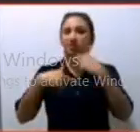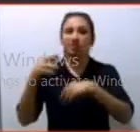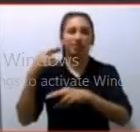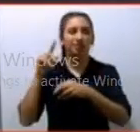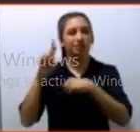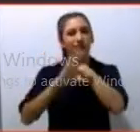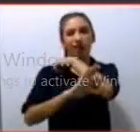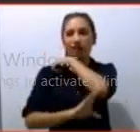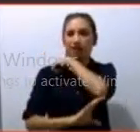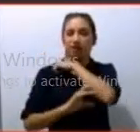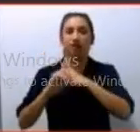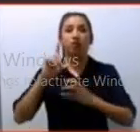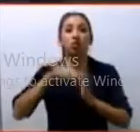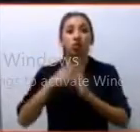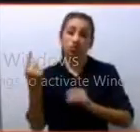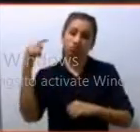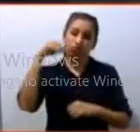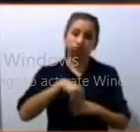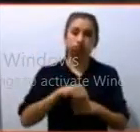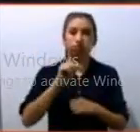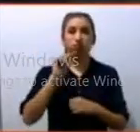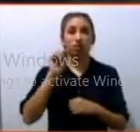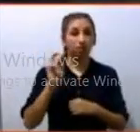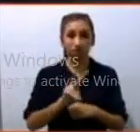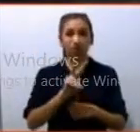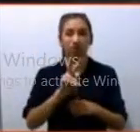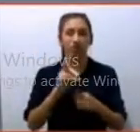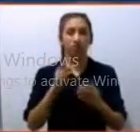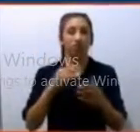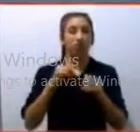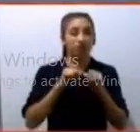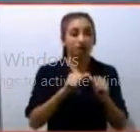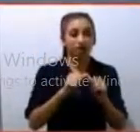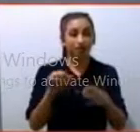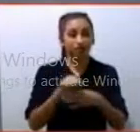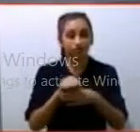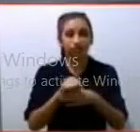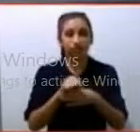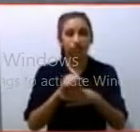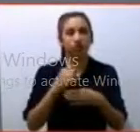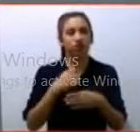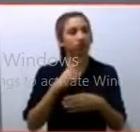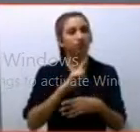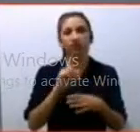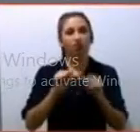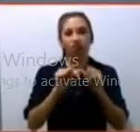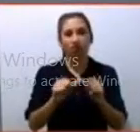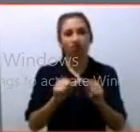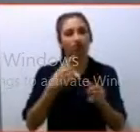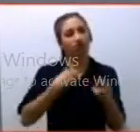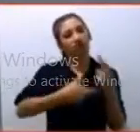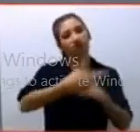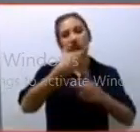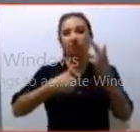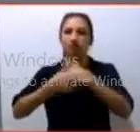vez. Como 3 meses hice terapia. Lamentablemente no seguí y yo me tuve que regresar a la sierra.